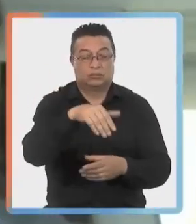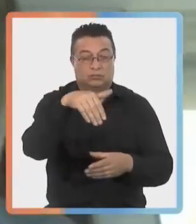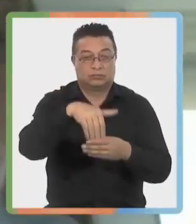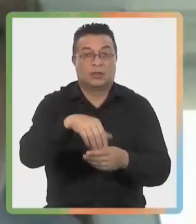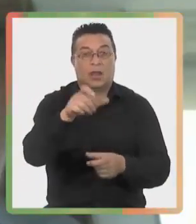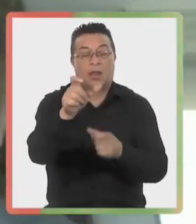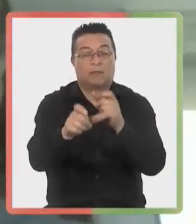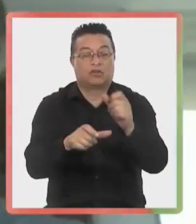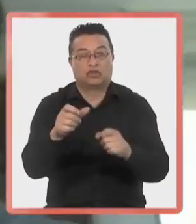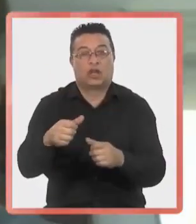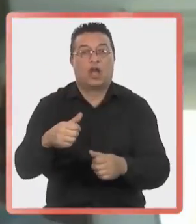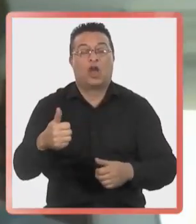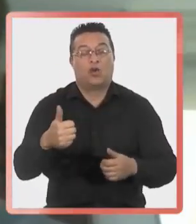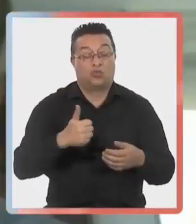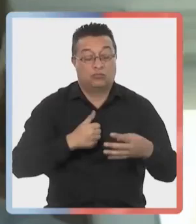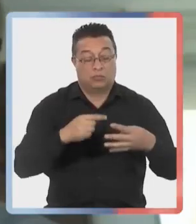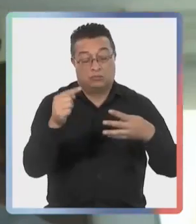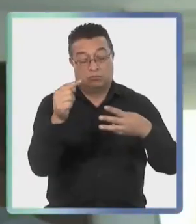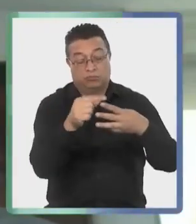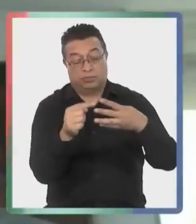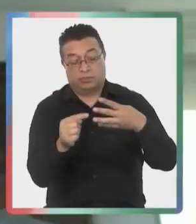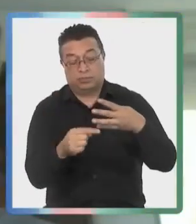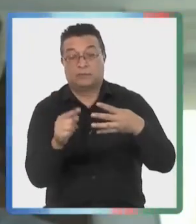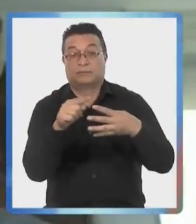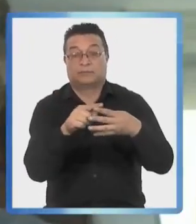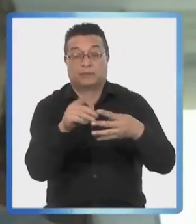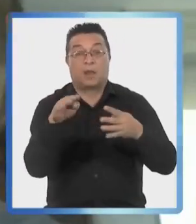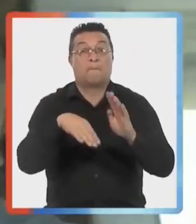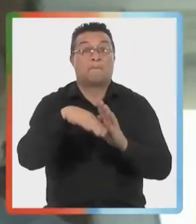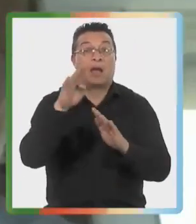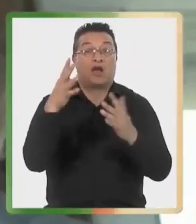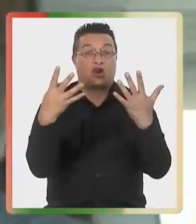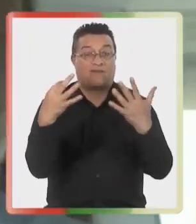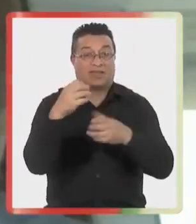las personas que cumplen varios requisitos. Primero, tener más